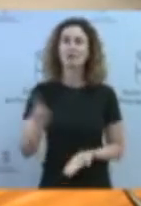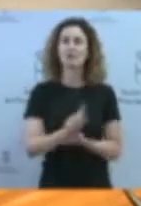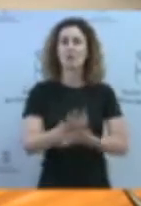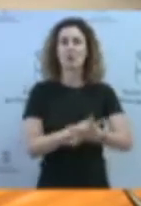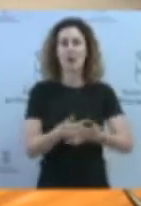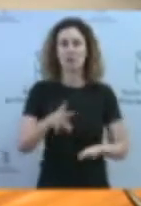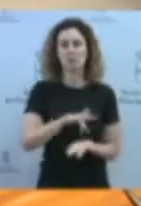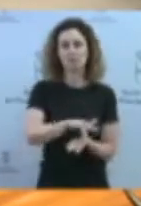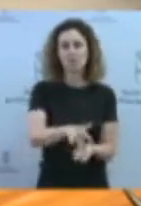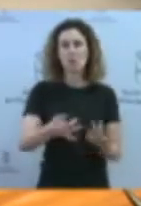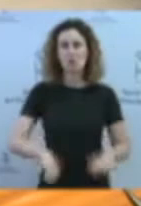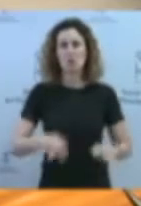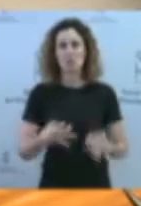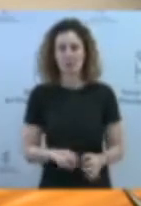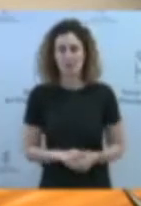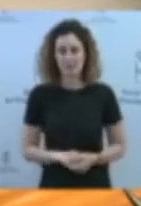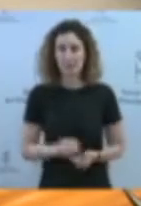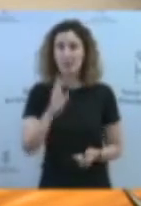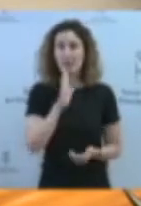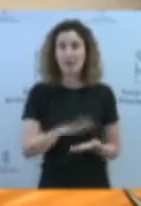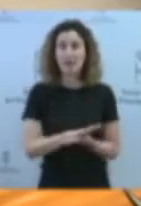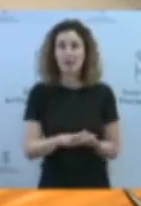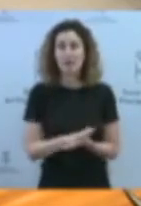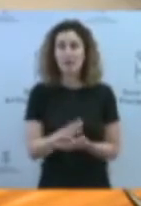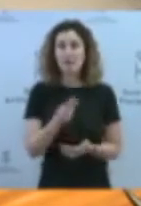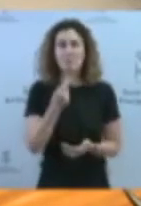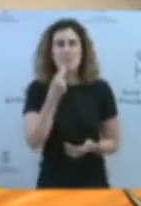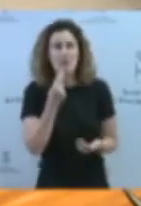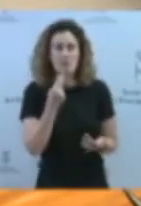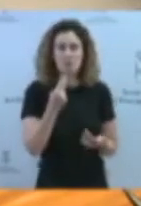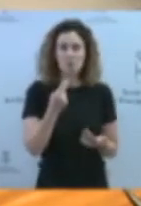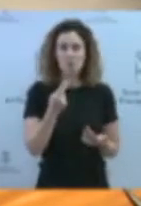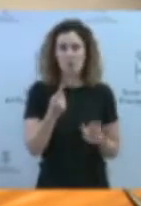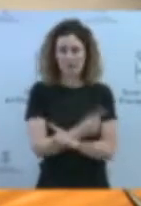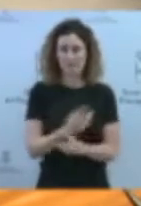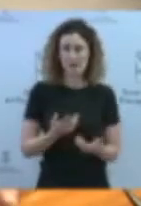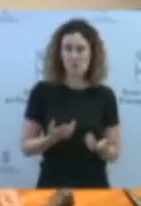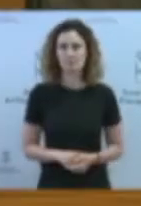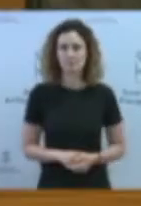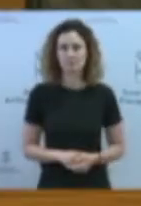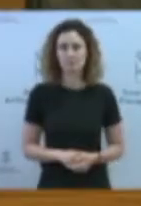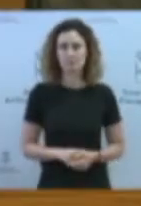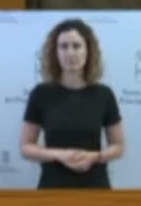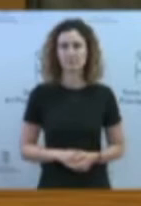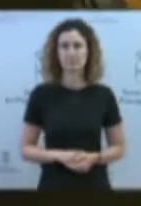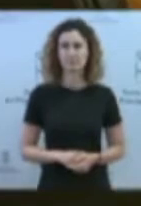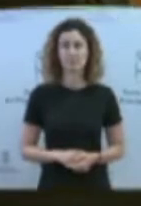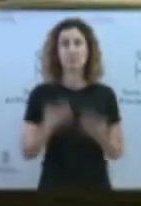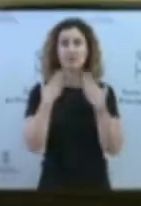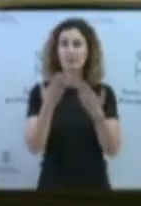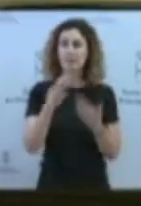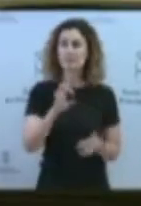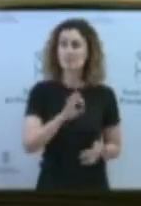teme que haya una desviación hacia el calendario de Cantabria, pero no va a ser así. Qué buena es usted, señora